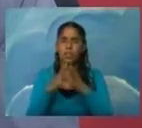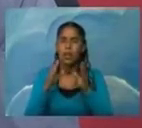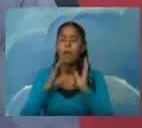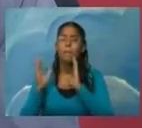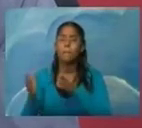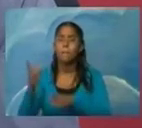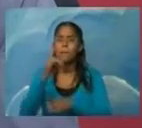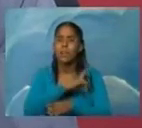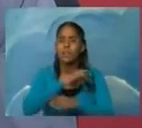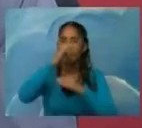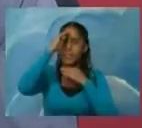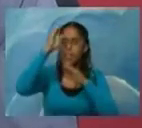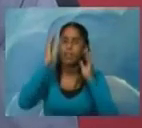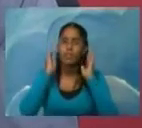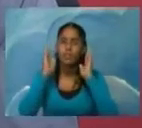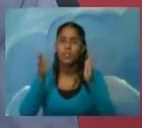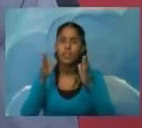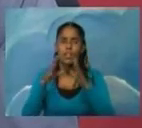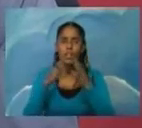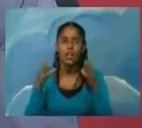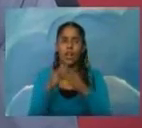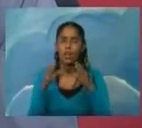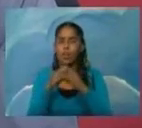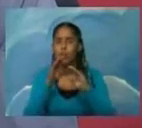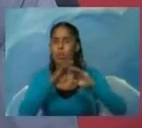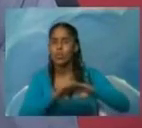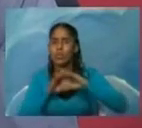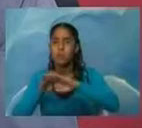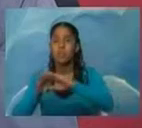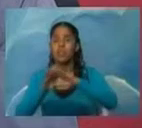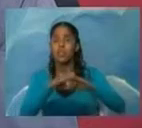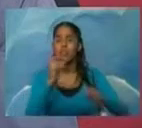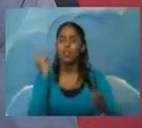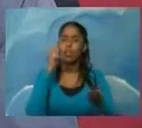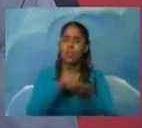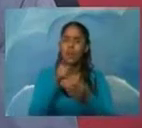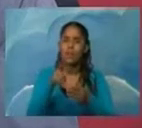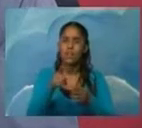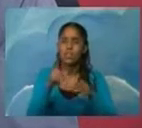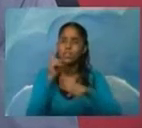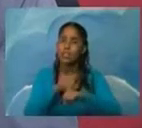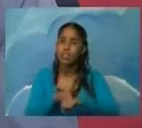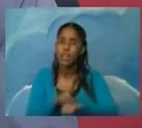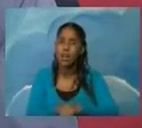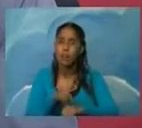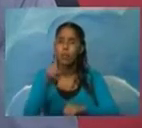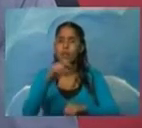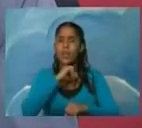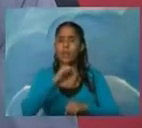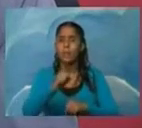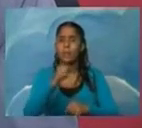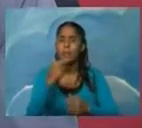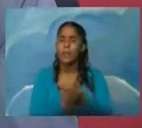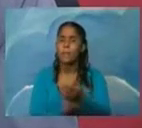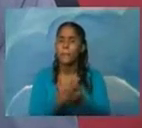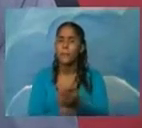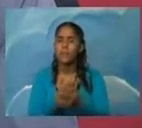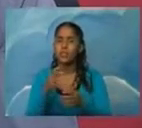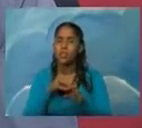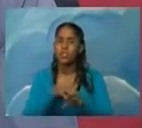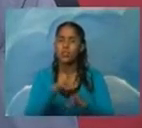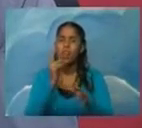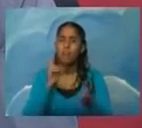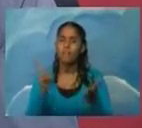de atender al grupo de ministros que llegaban en esa época por allí. Y esto, mis amados hermanos, nos lleva a una